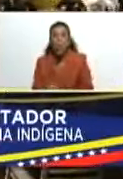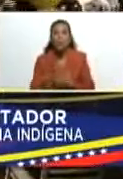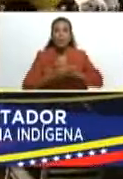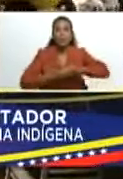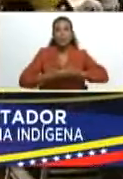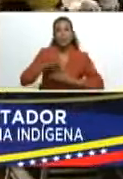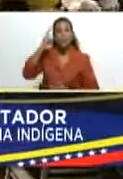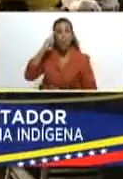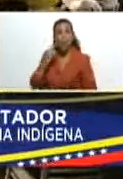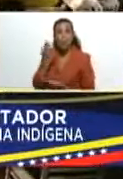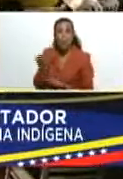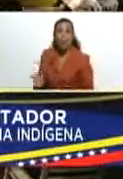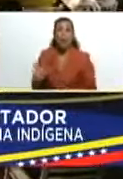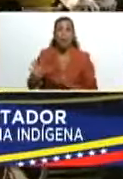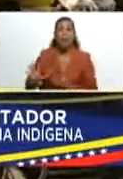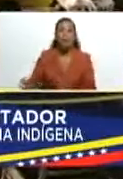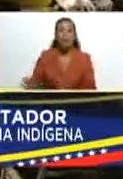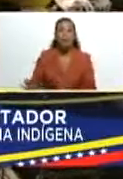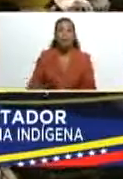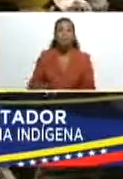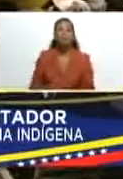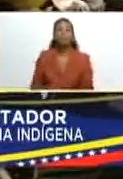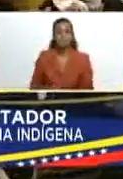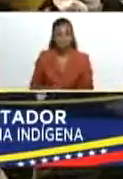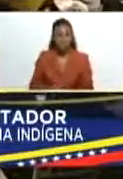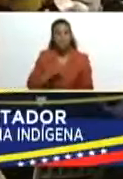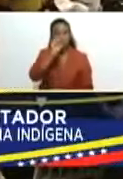no te llevo nada, pues. Santiago Abascal.